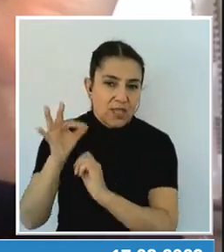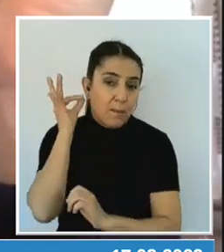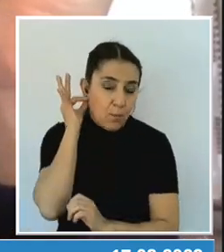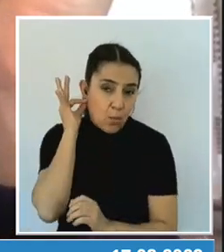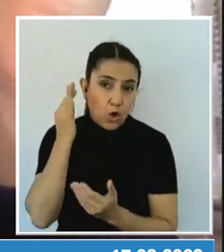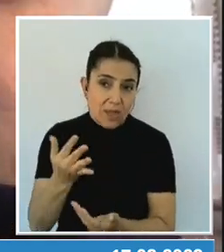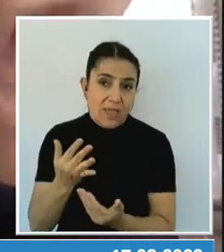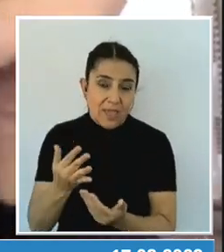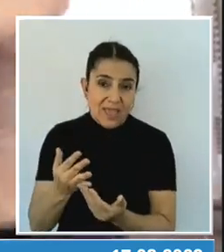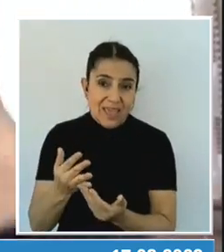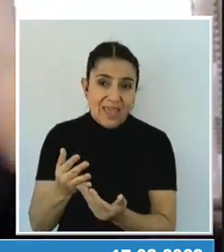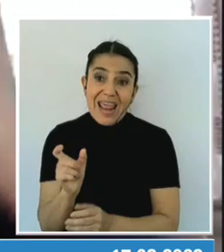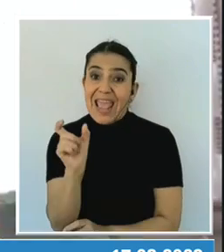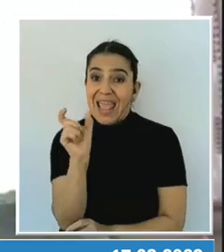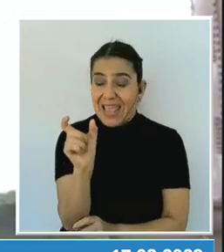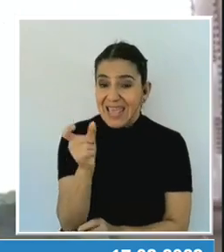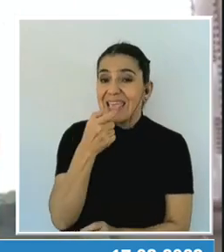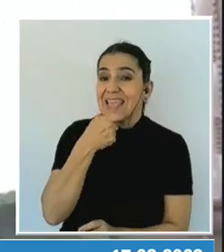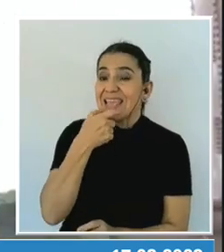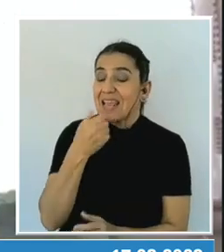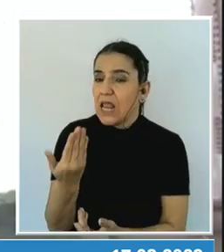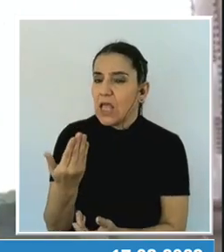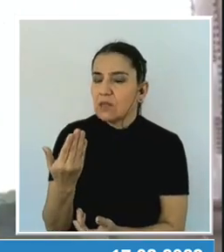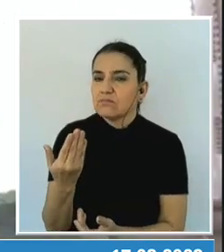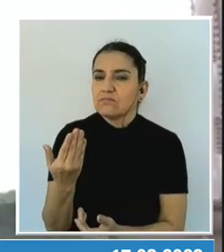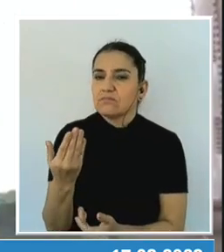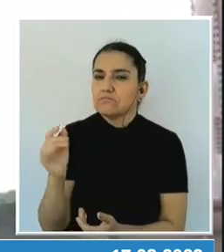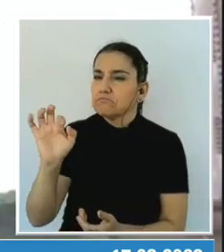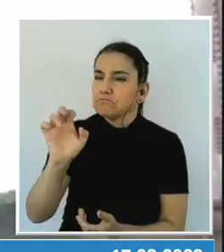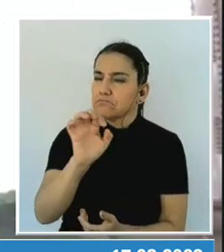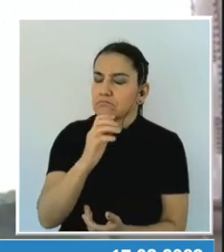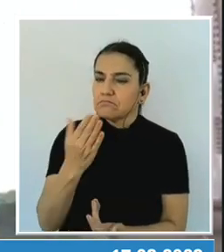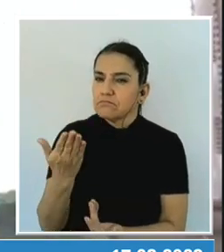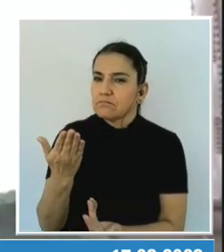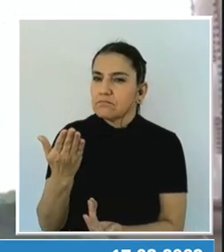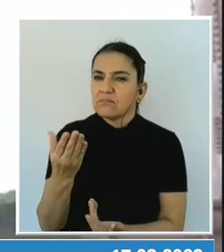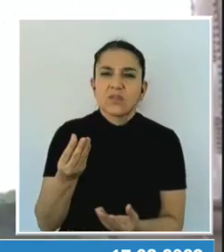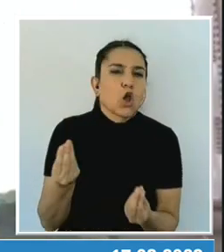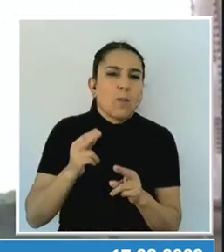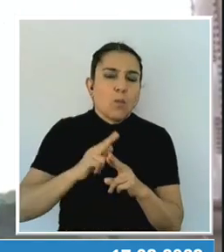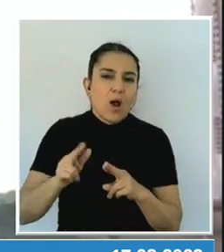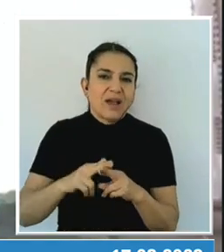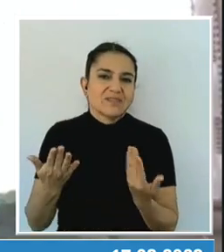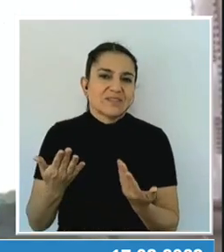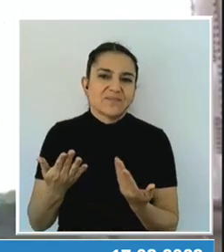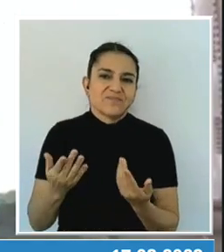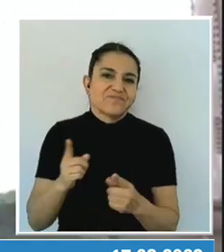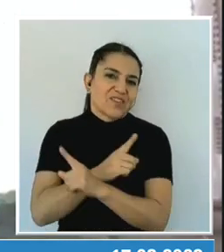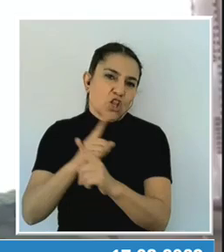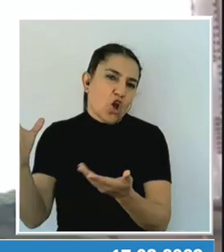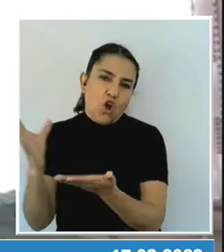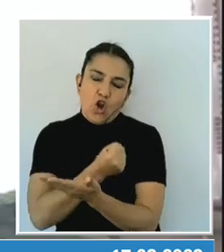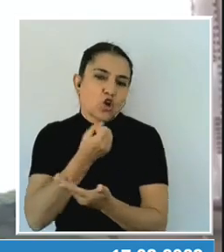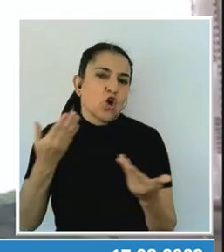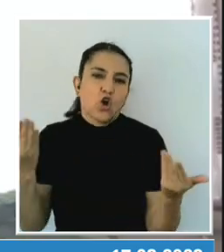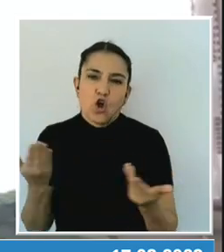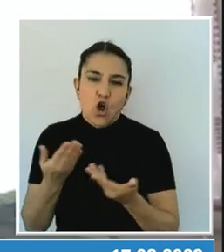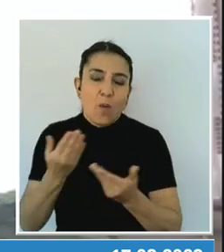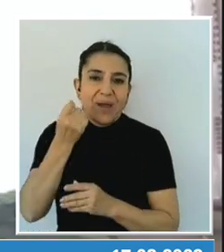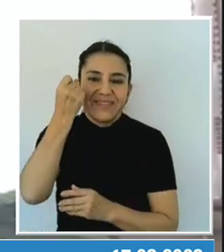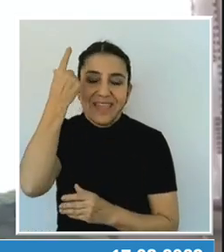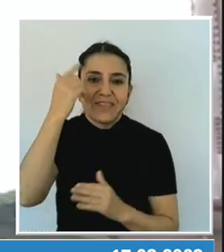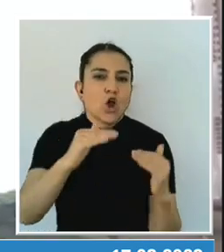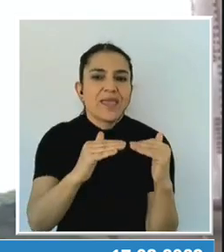inglés me estoy refiriendo, lo hace porque da cuenta del fracaso de la manera en que habíamos entendido la